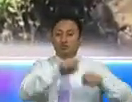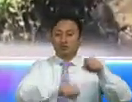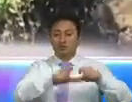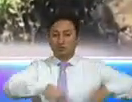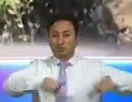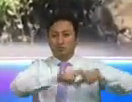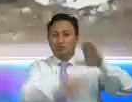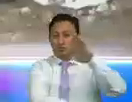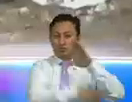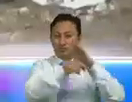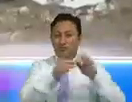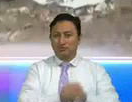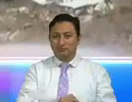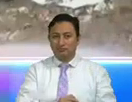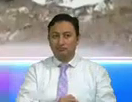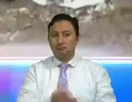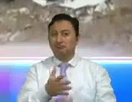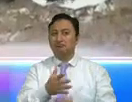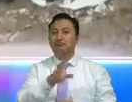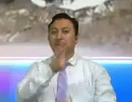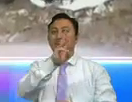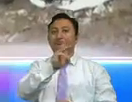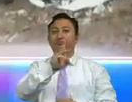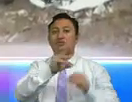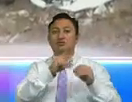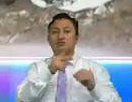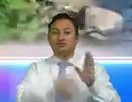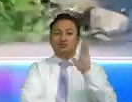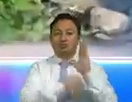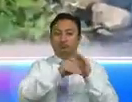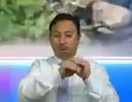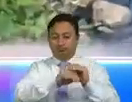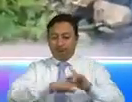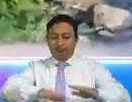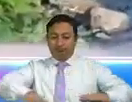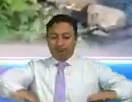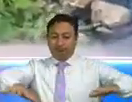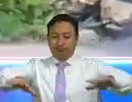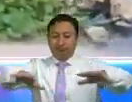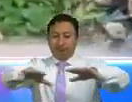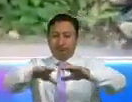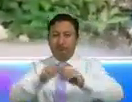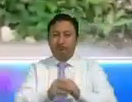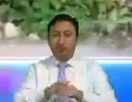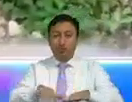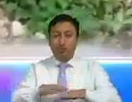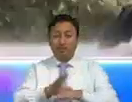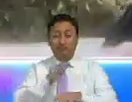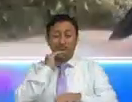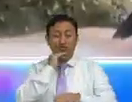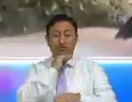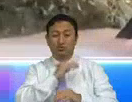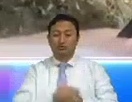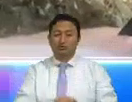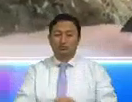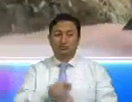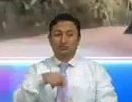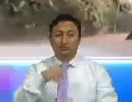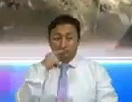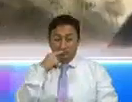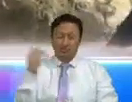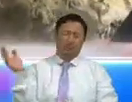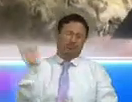petrolero provocando al menos 6 derrames de crudo mismos que han contaminado ríos terrible el olor